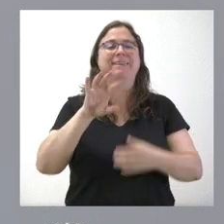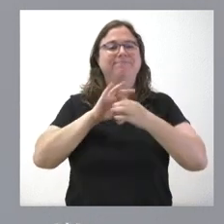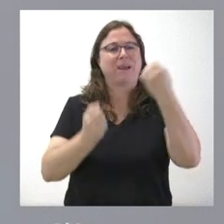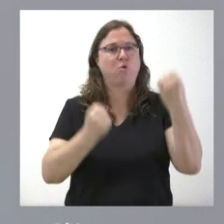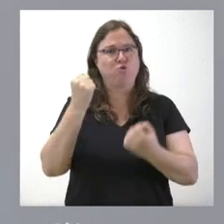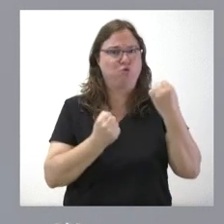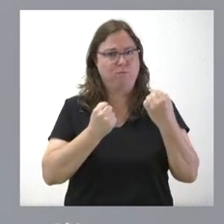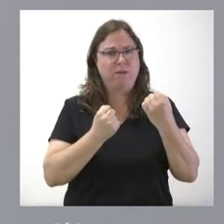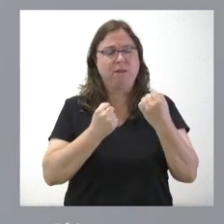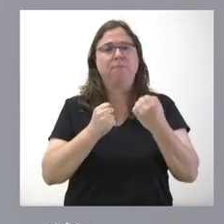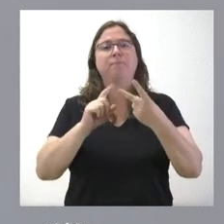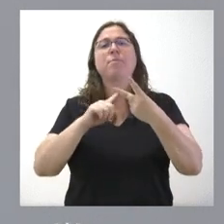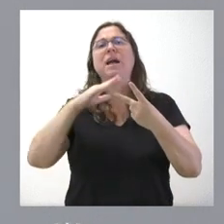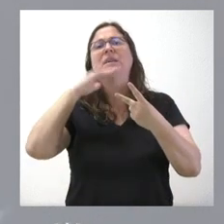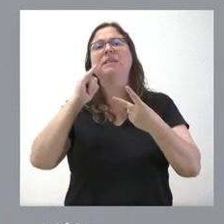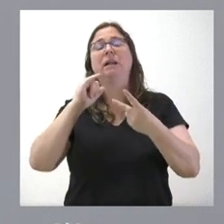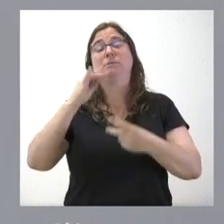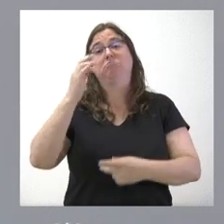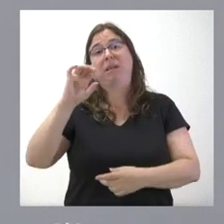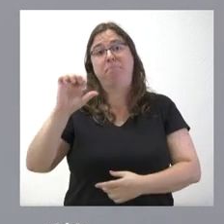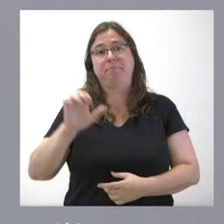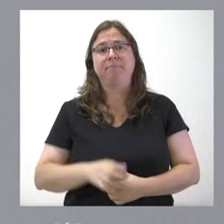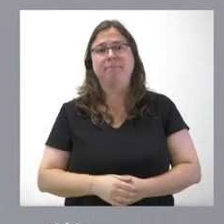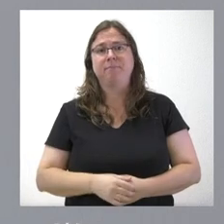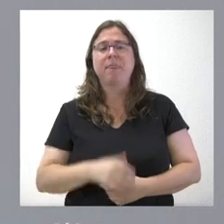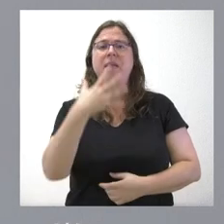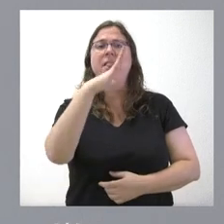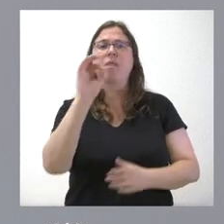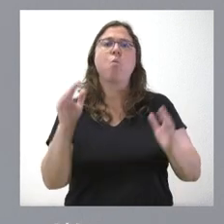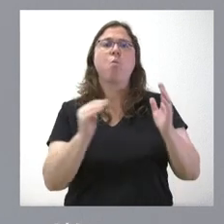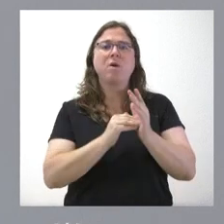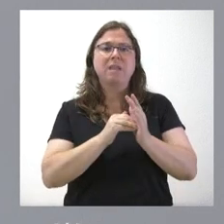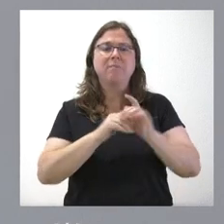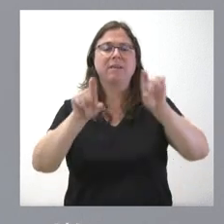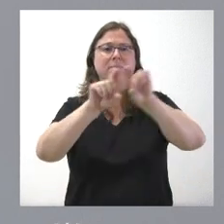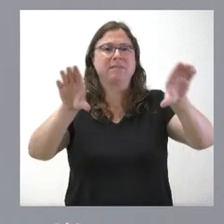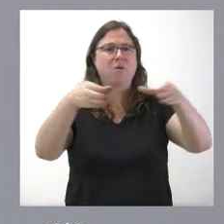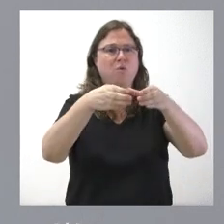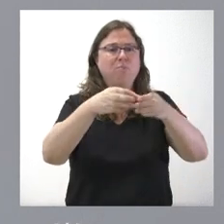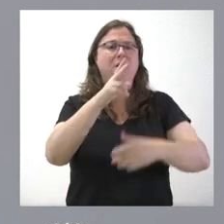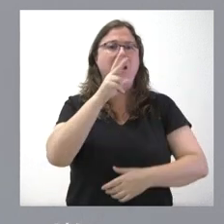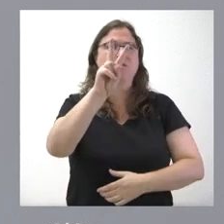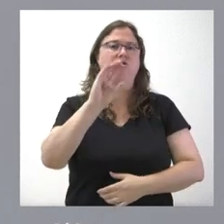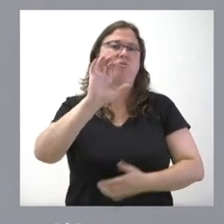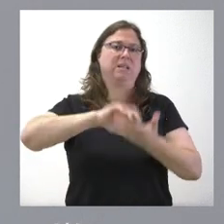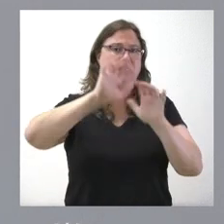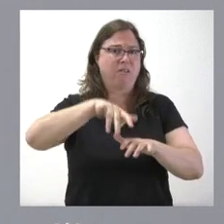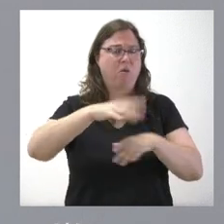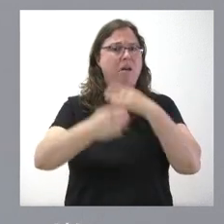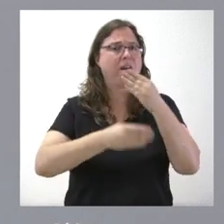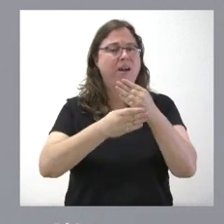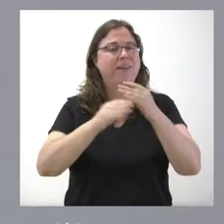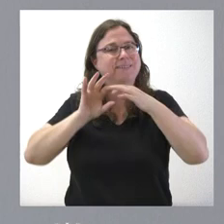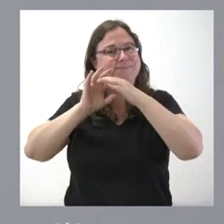para el Talent toolkit 50.000 para el clúster h2 Castilla León que se dedica al